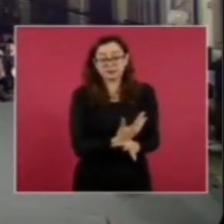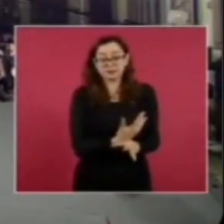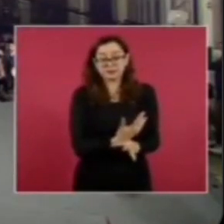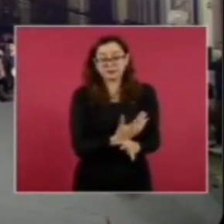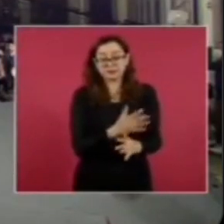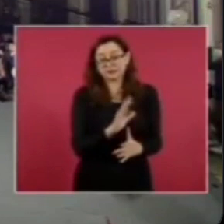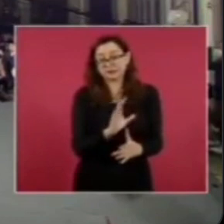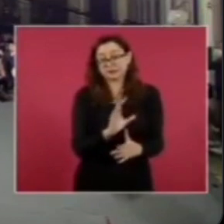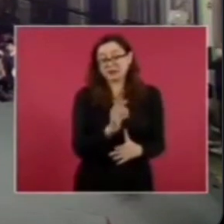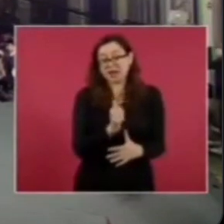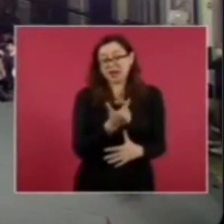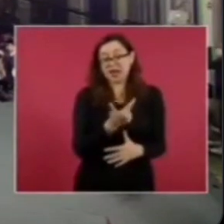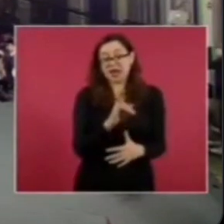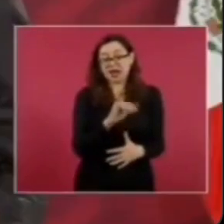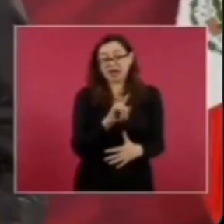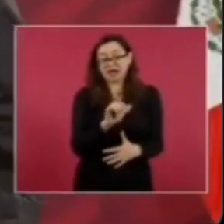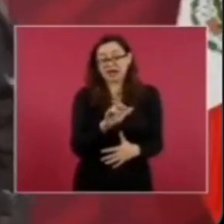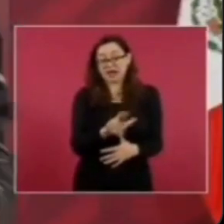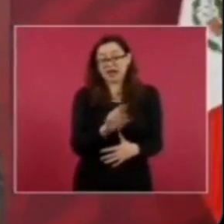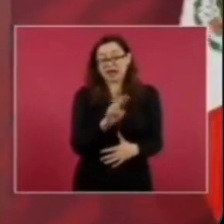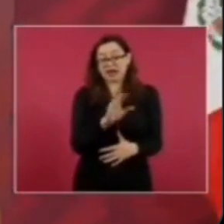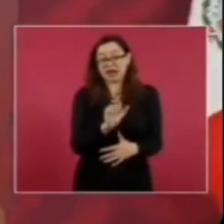a la patraña